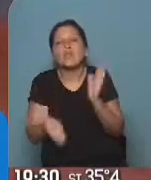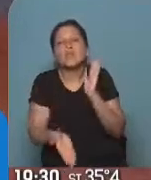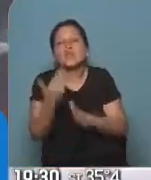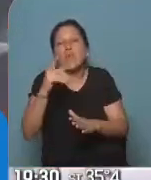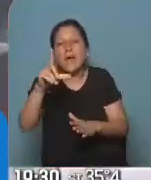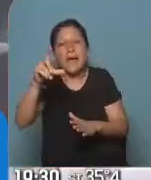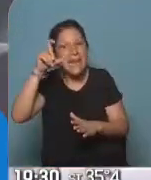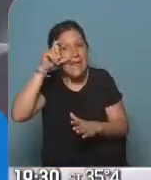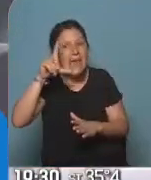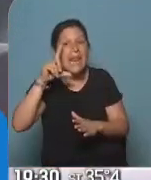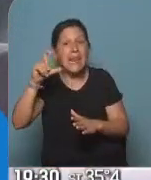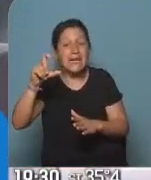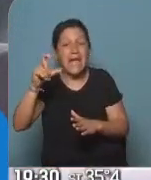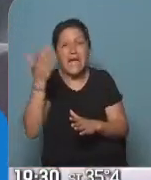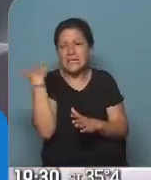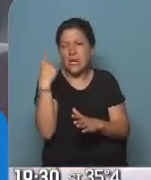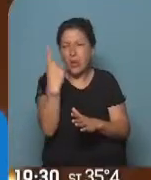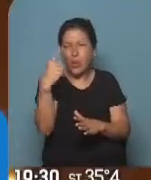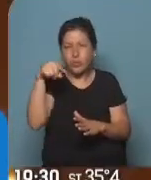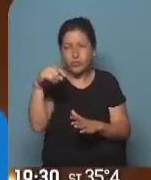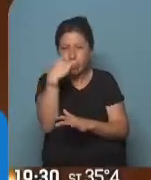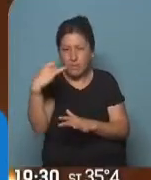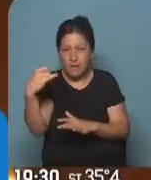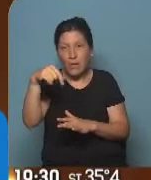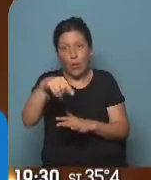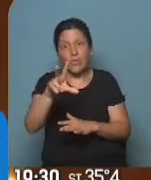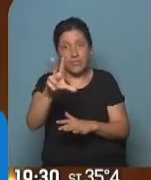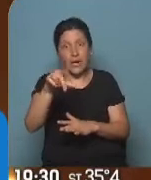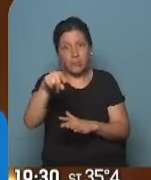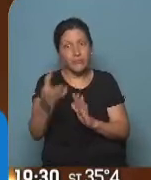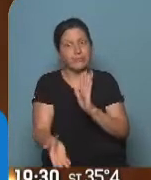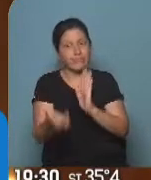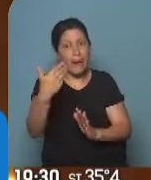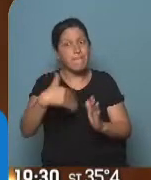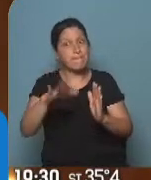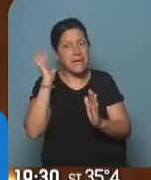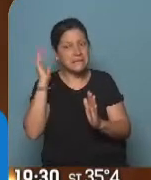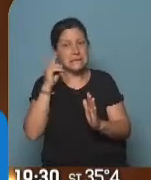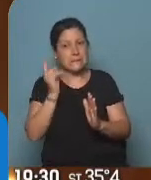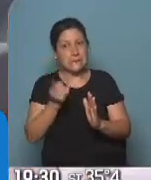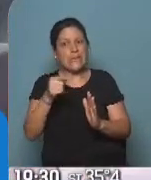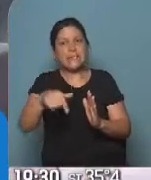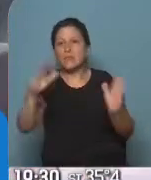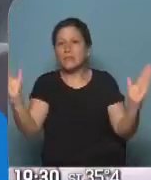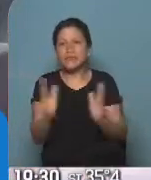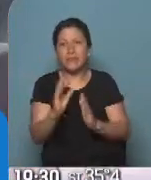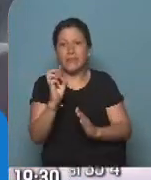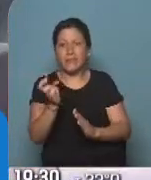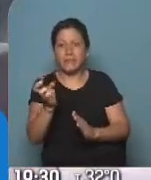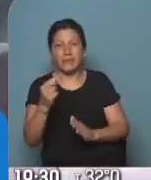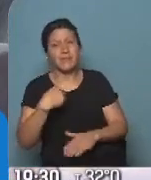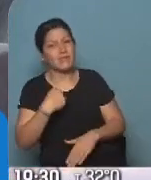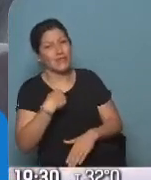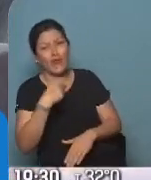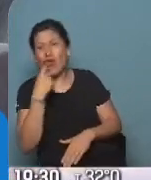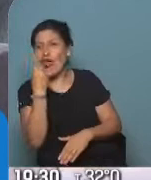1,5 puntos, hoy ya subió 3 puntos, ya es una suba más significativa, y eso acotó el dólar. No voy a pedirte que hagas